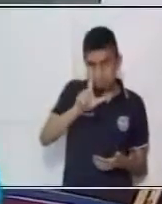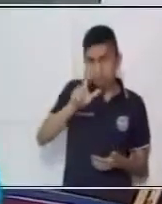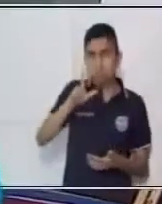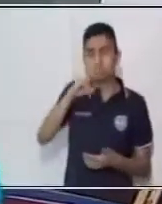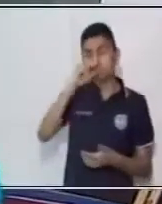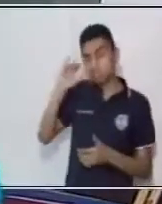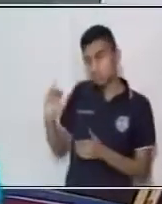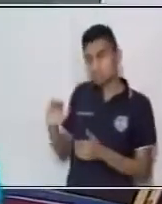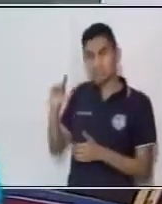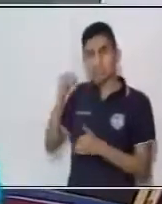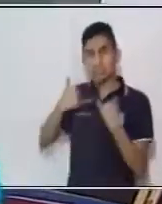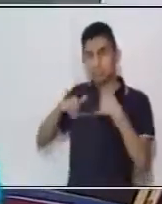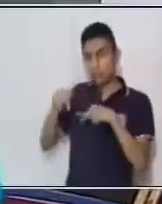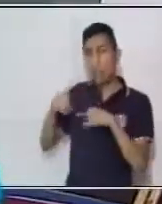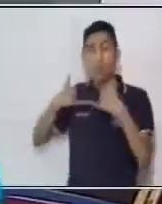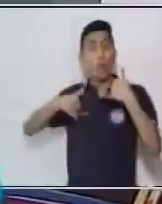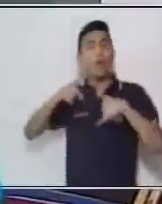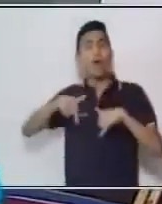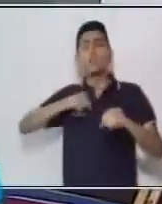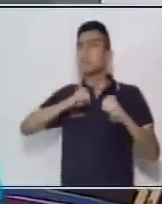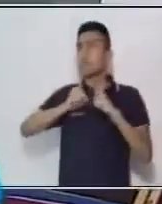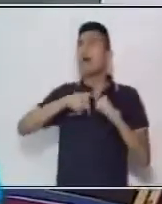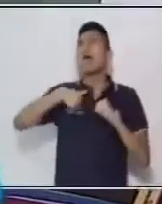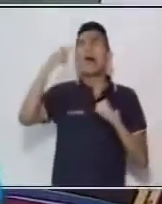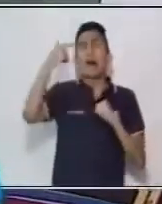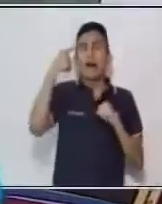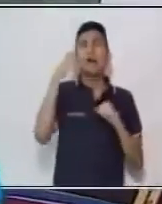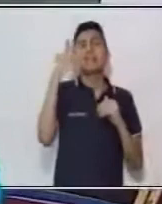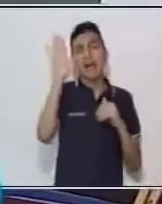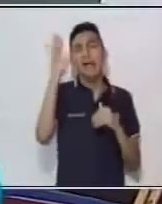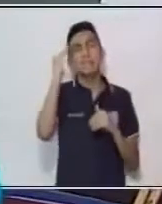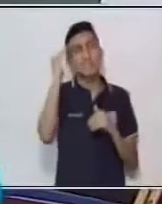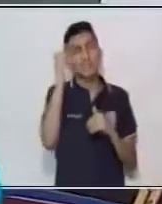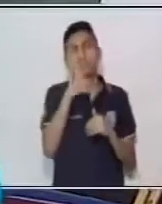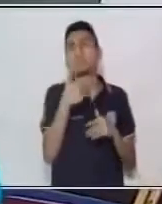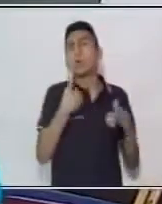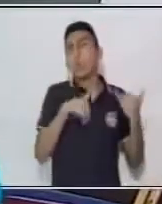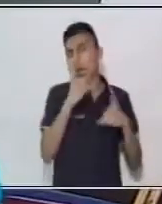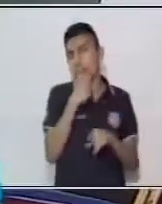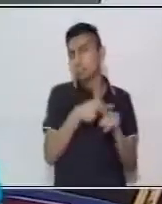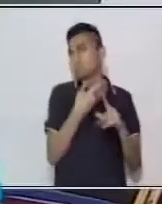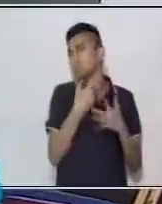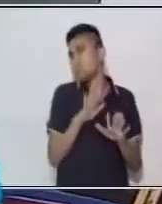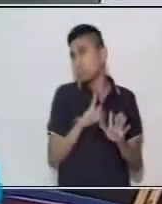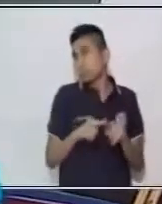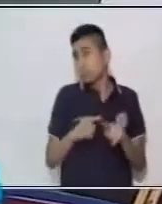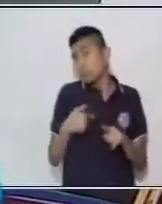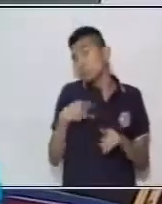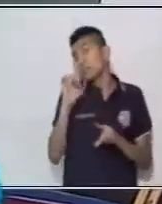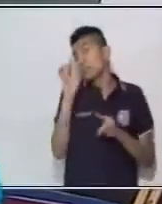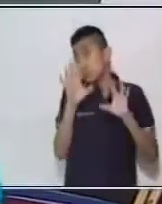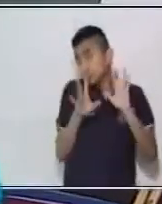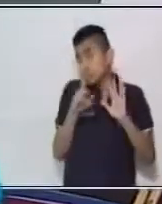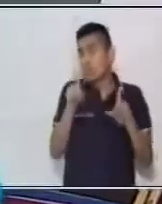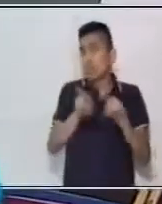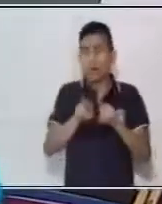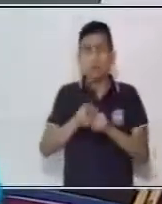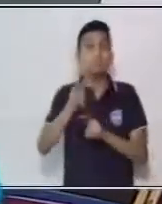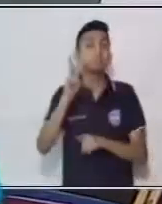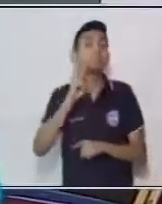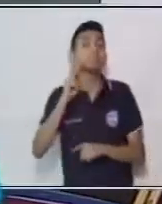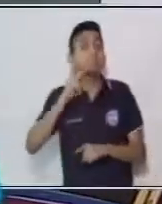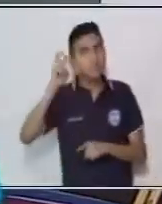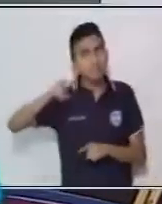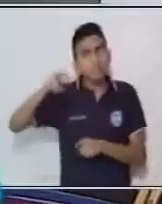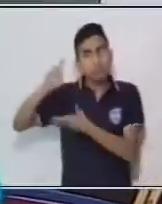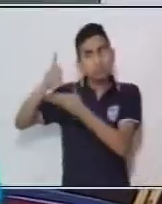Y dentro de estas oraciones vamos a encontrar también algunos verbos que van a necesitar ayuda, por decirlo